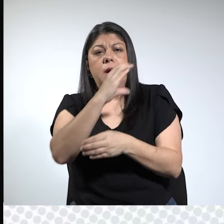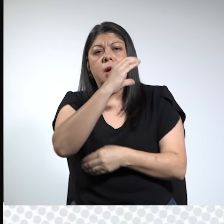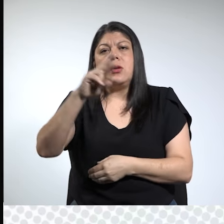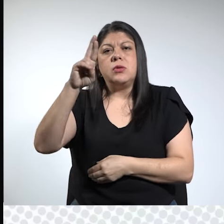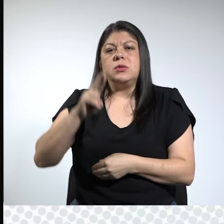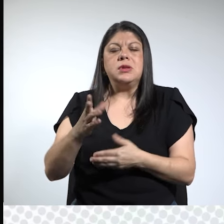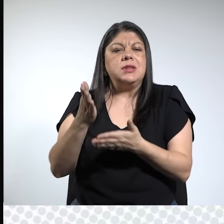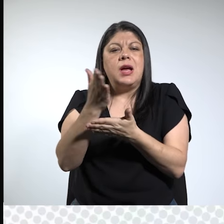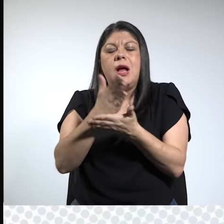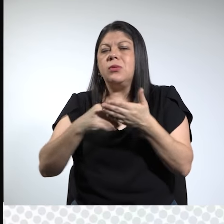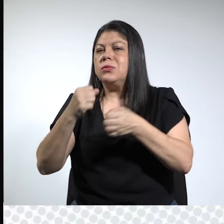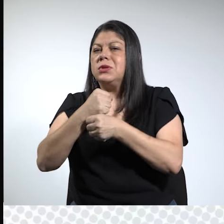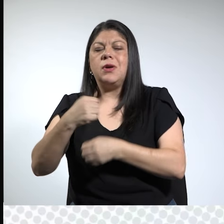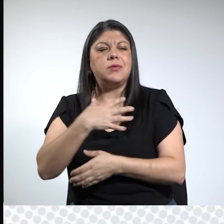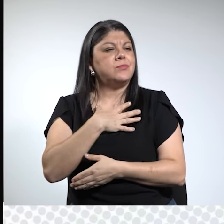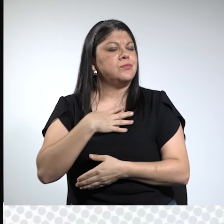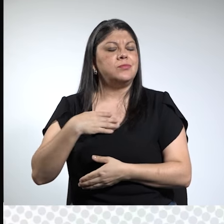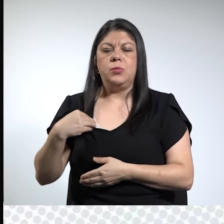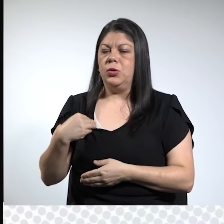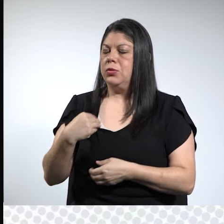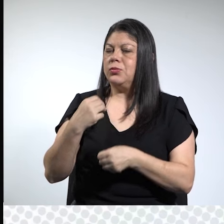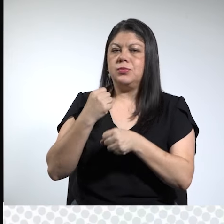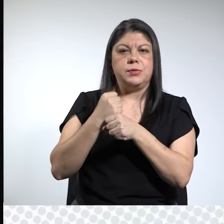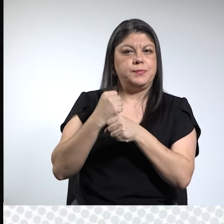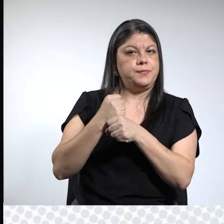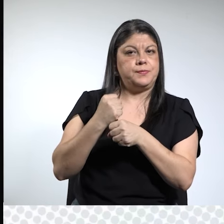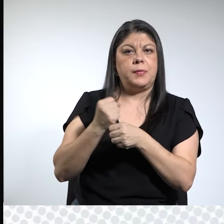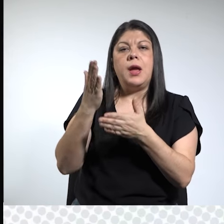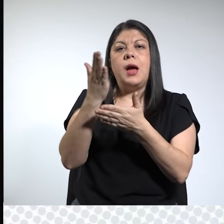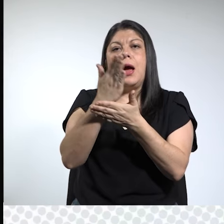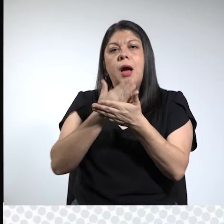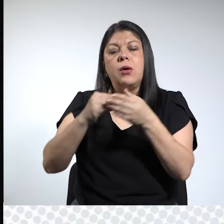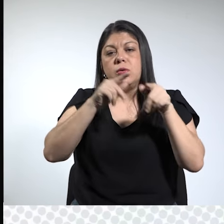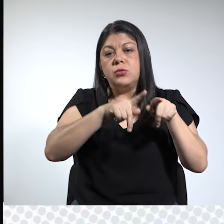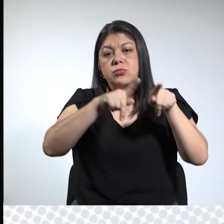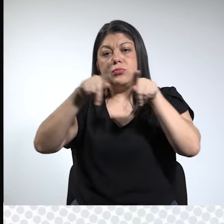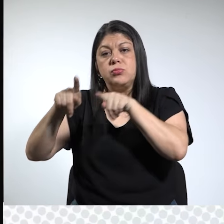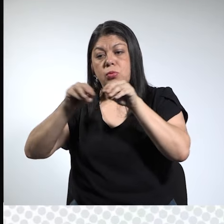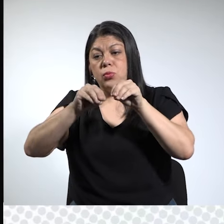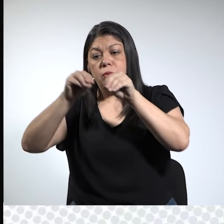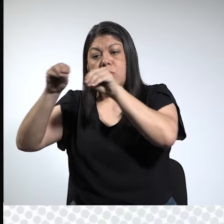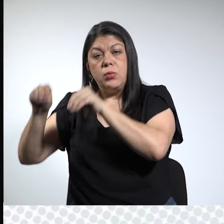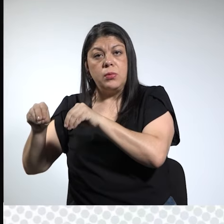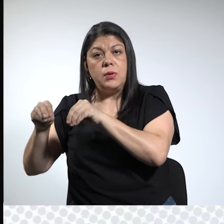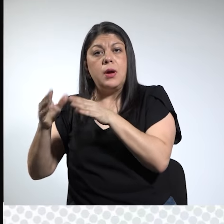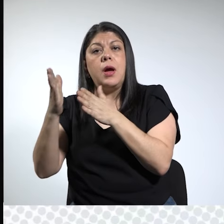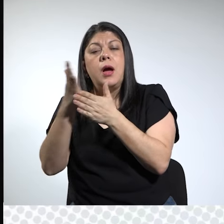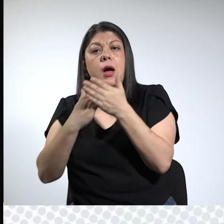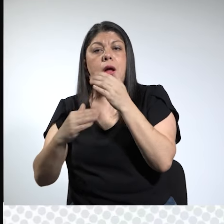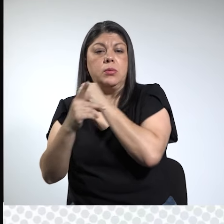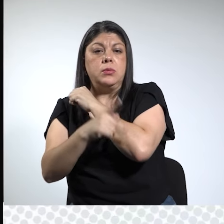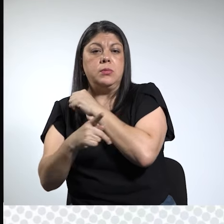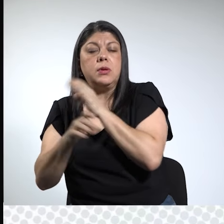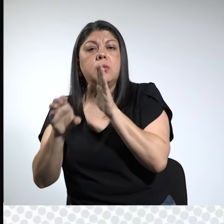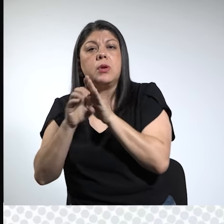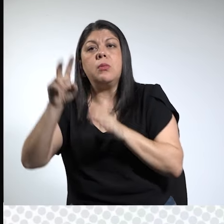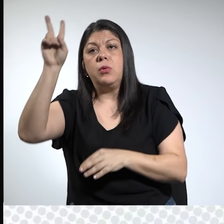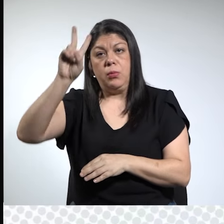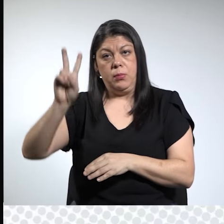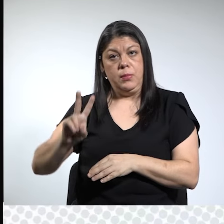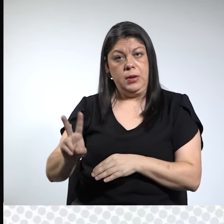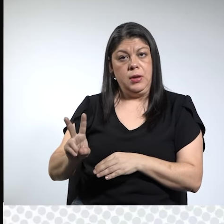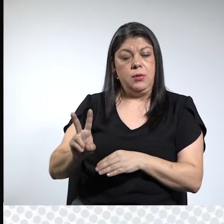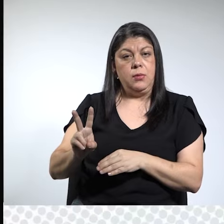gusta hacer ciertos trabajos y ciertas labores. La población migrante de ciertos países, y no sé si lo puedo decir aquí, pero por ejemplo de